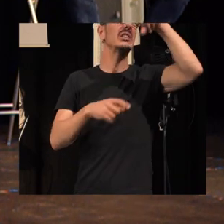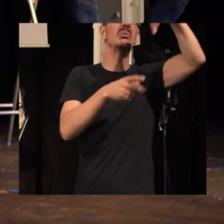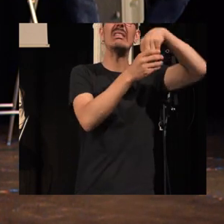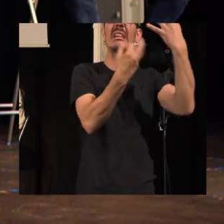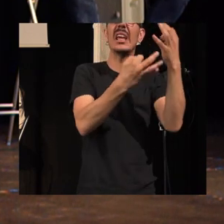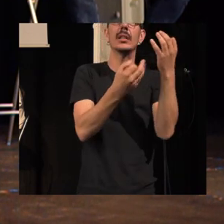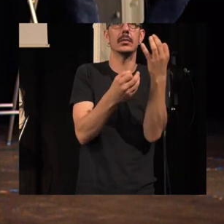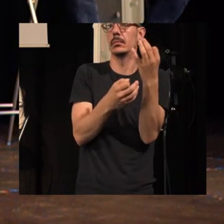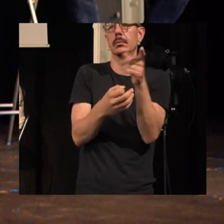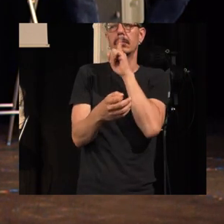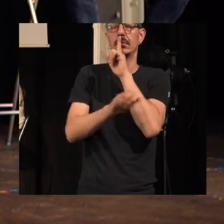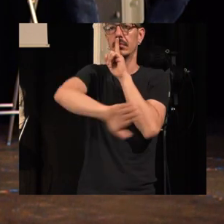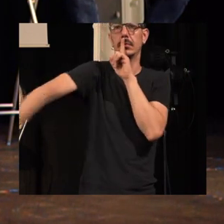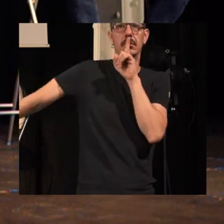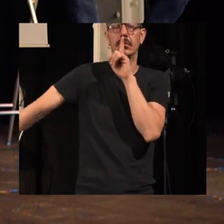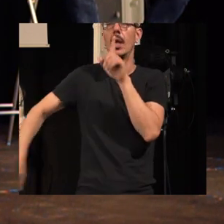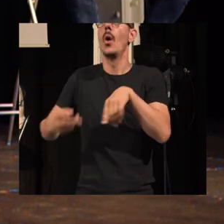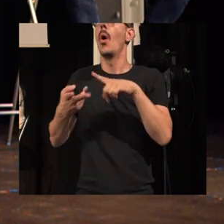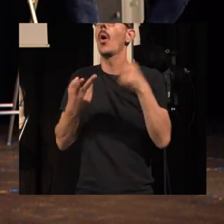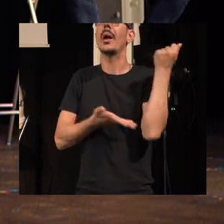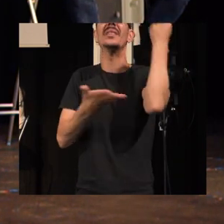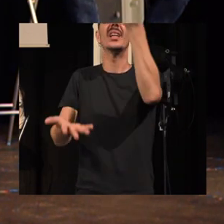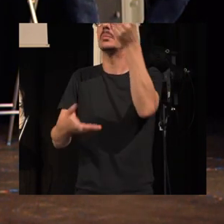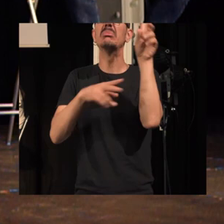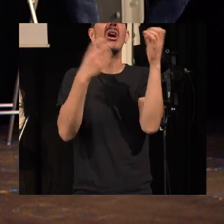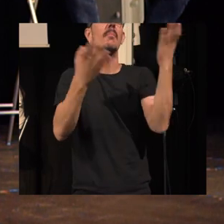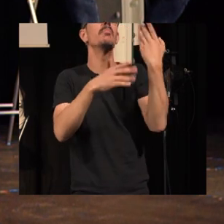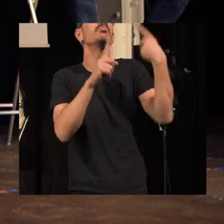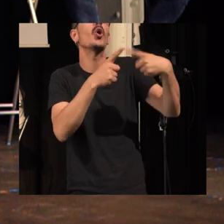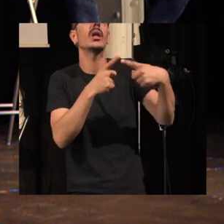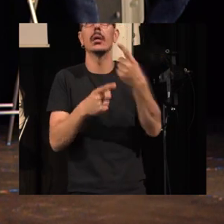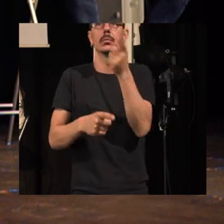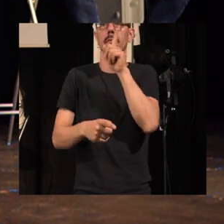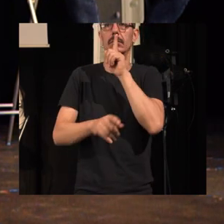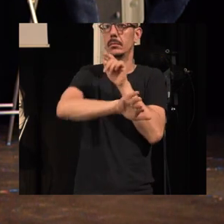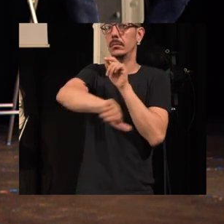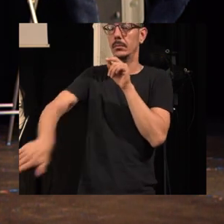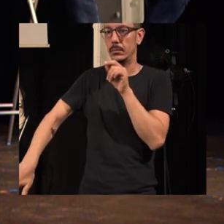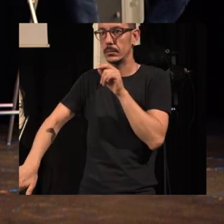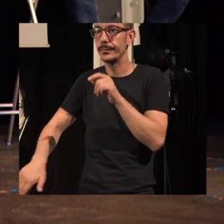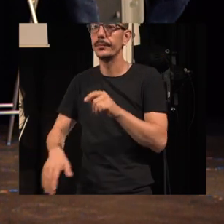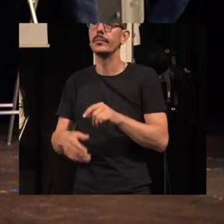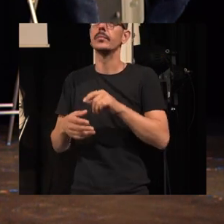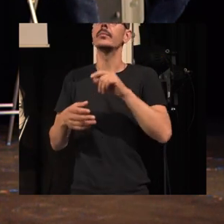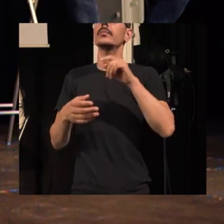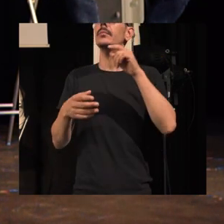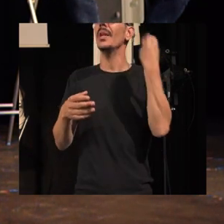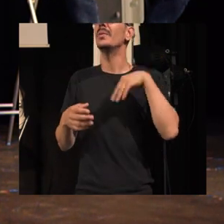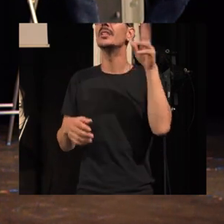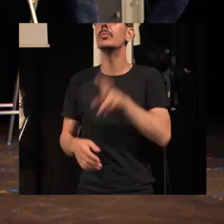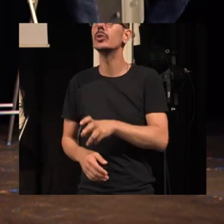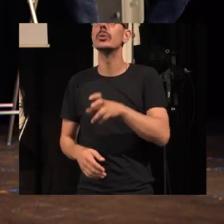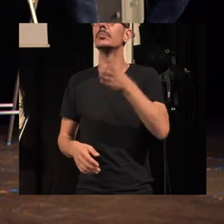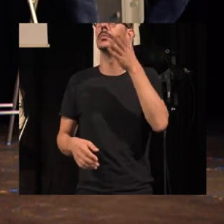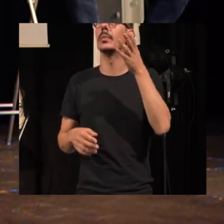tener ningún atisbo de repartir, uno, de cuestionar de dónde salen esos privilegios y